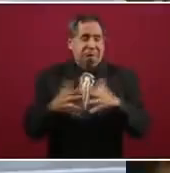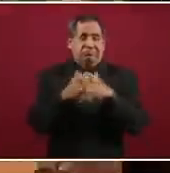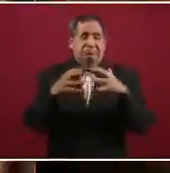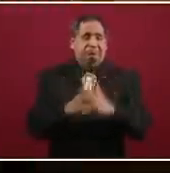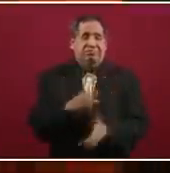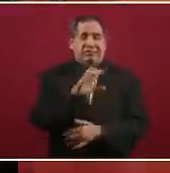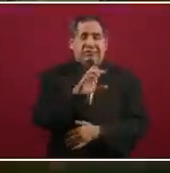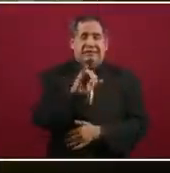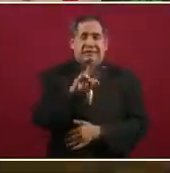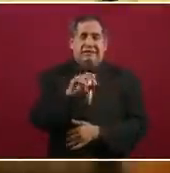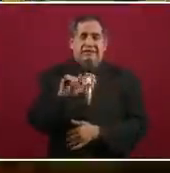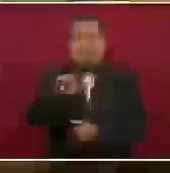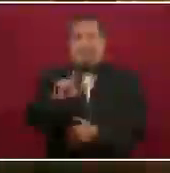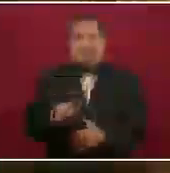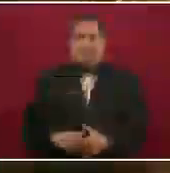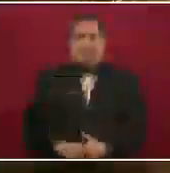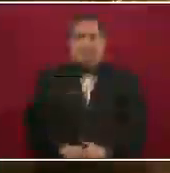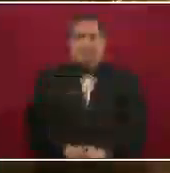civil.